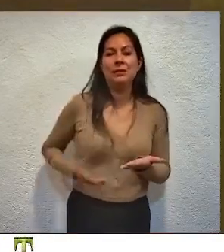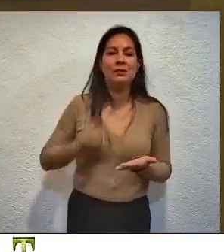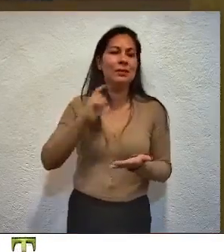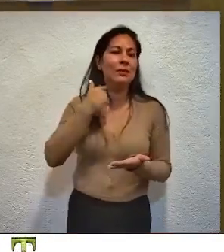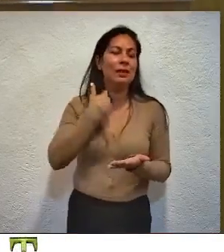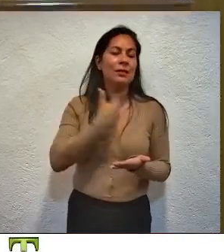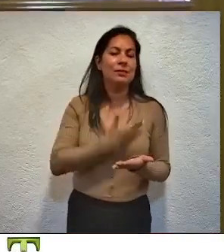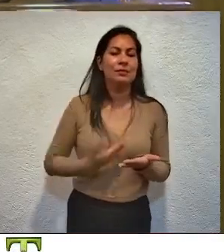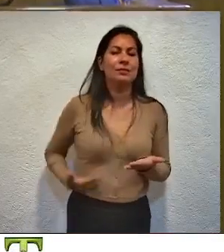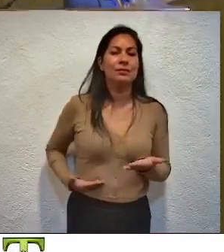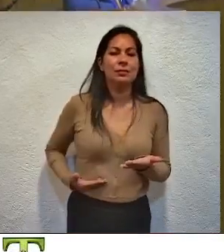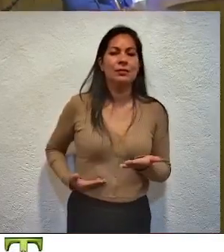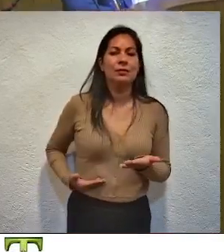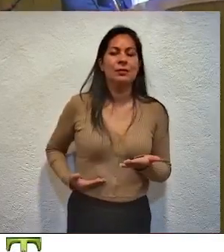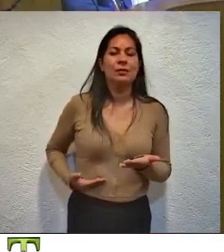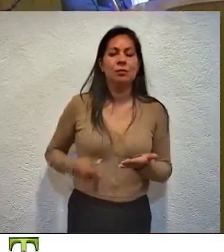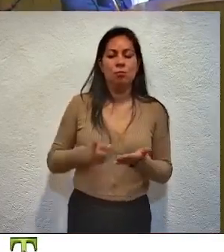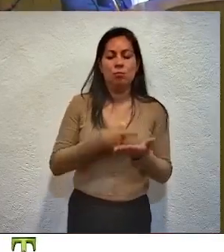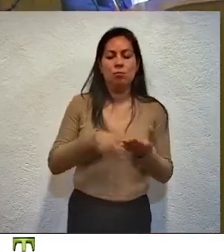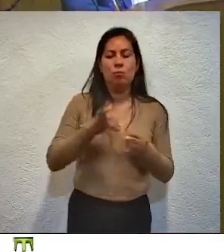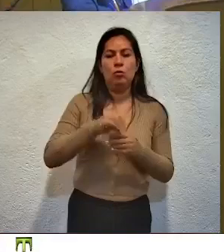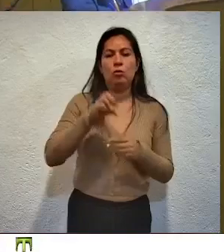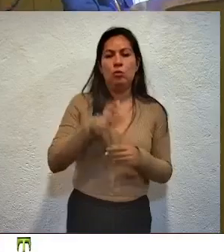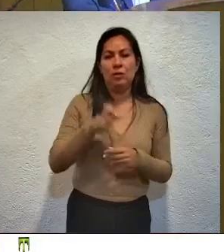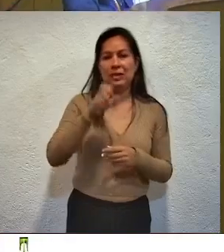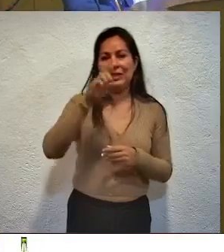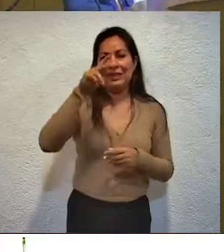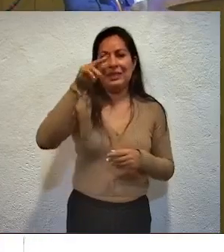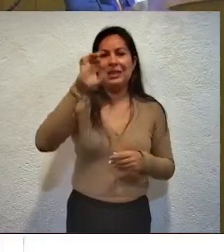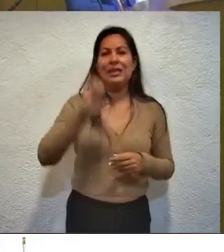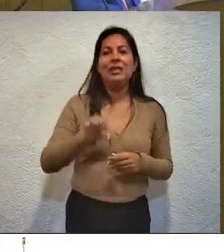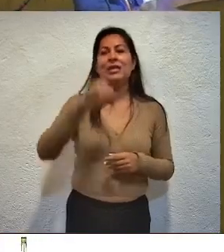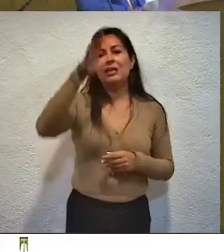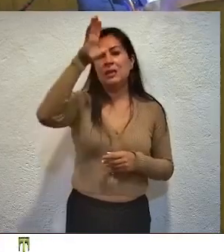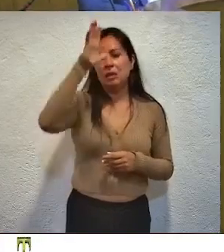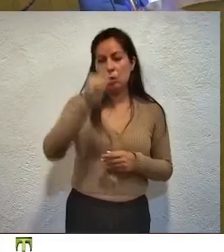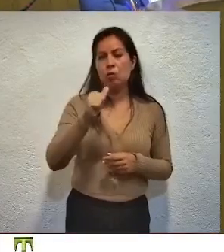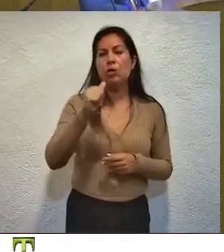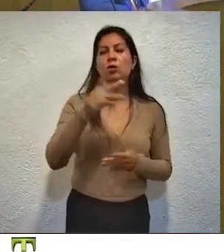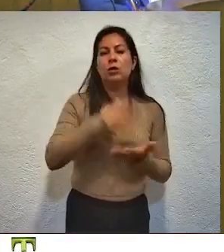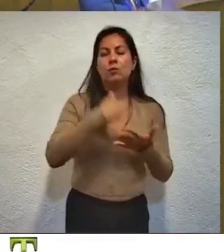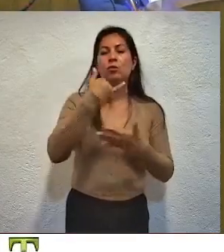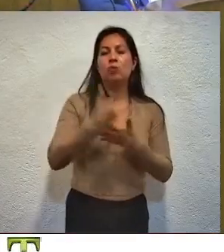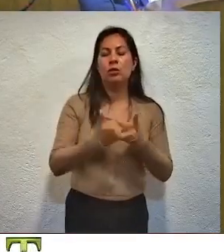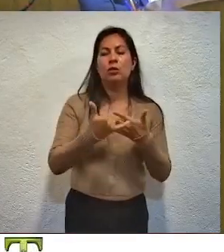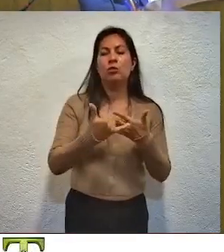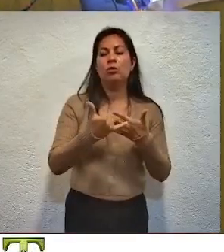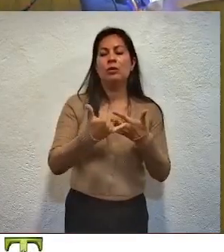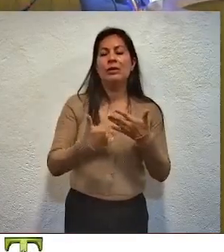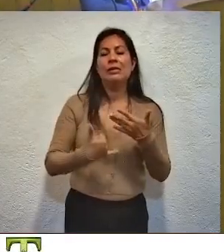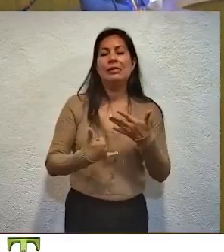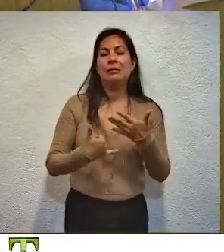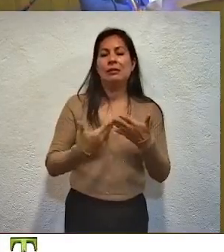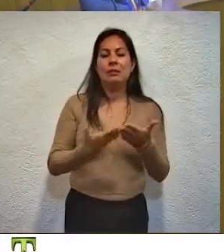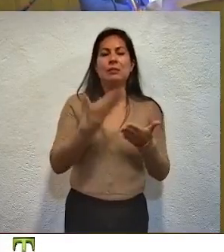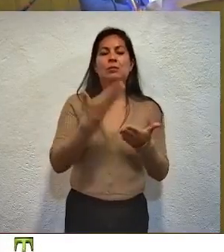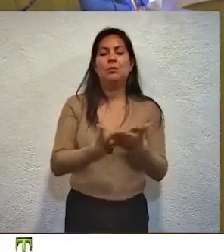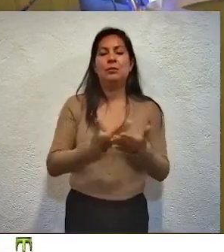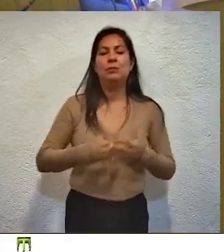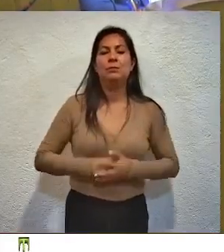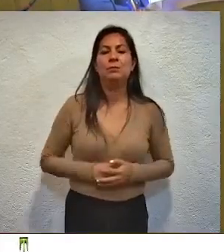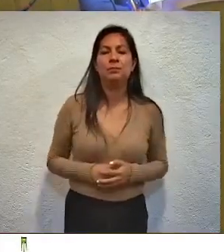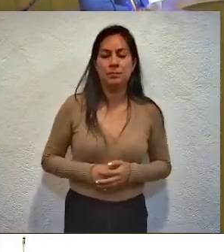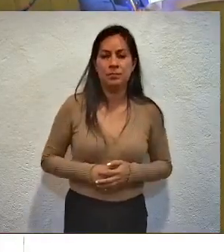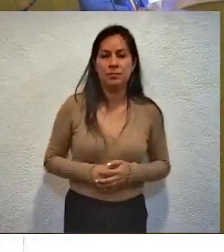Evelyn Rodríguez Inol, Con el voto concurrente anunciado y a favor del proyecto que se pone a